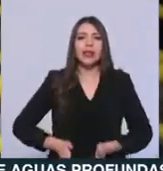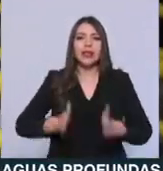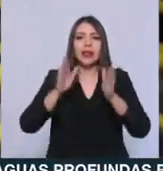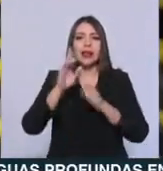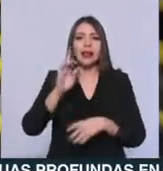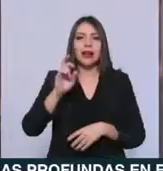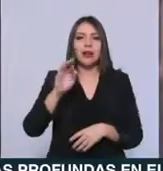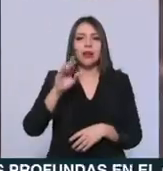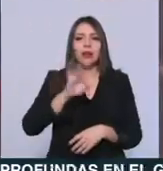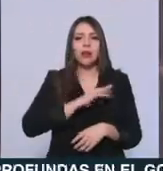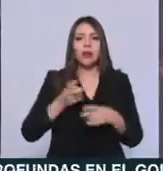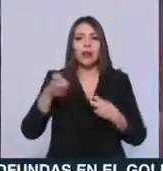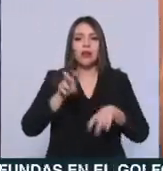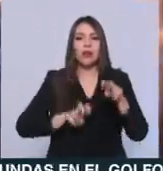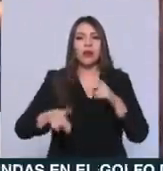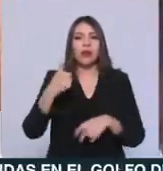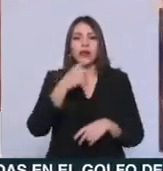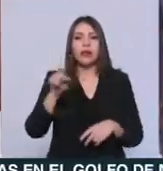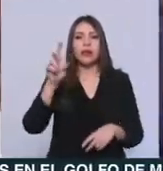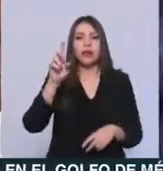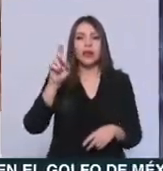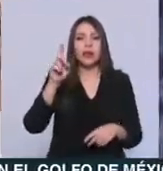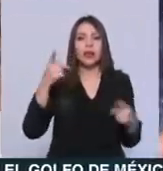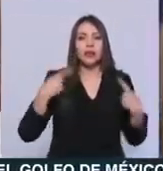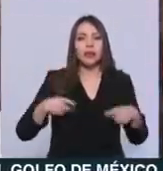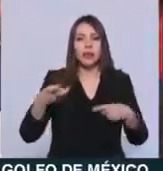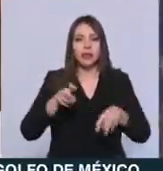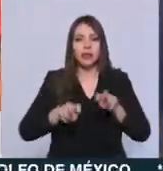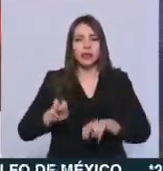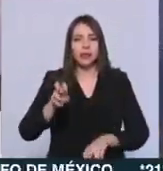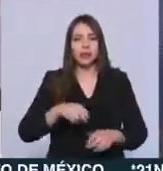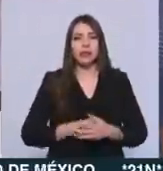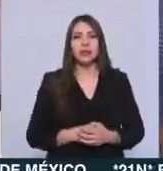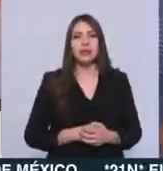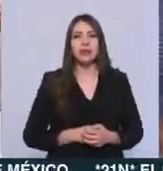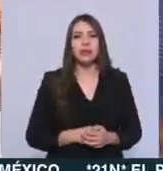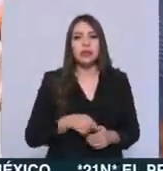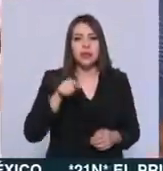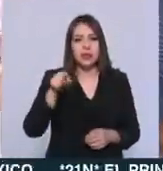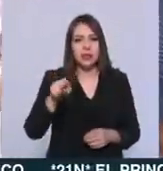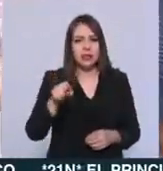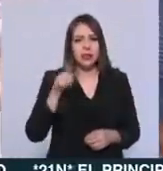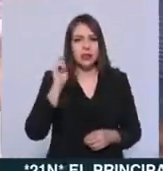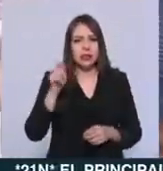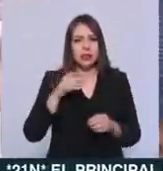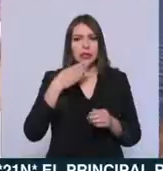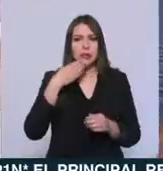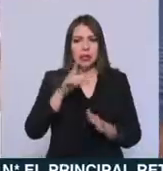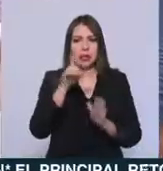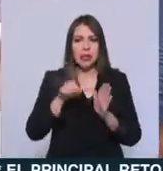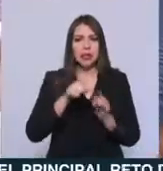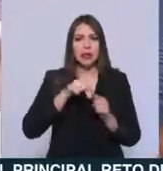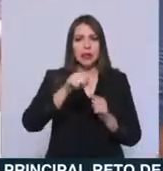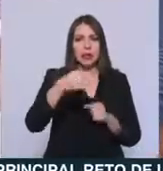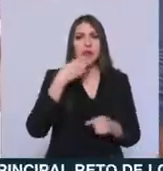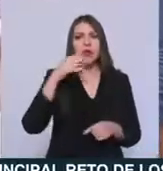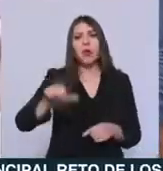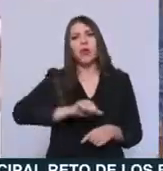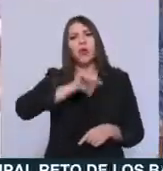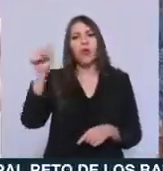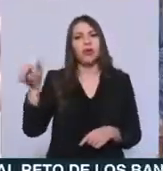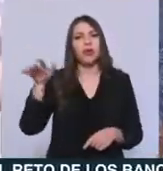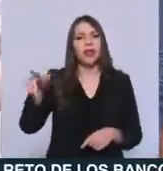130 usuarios. Esta línea es bastante buena, pero la de Tenayuca es súper deficiente, o sea, tarda mucho en llegar